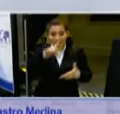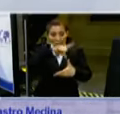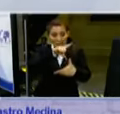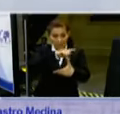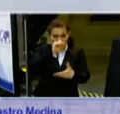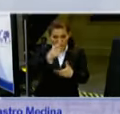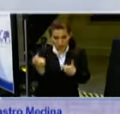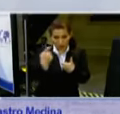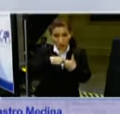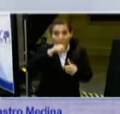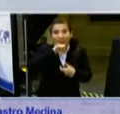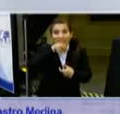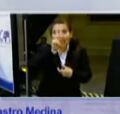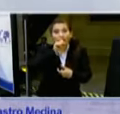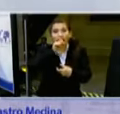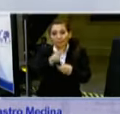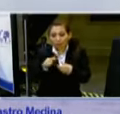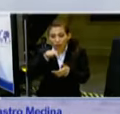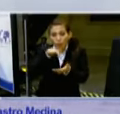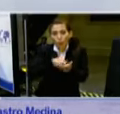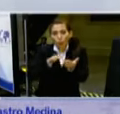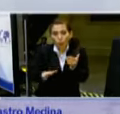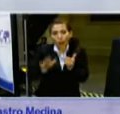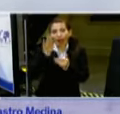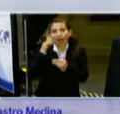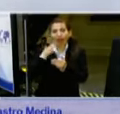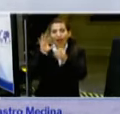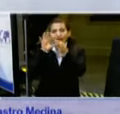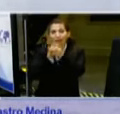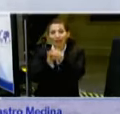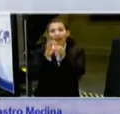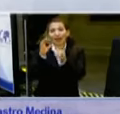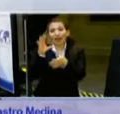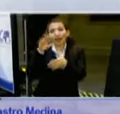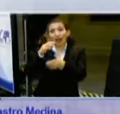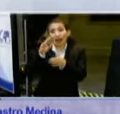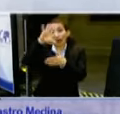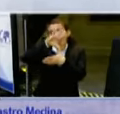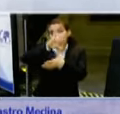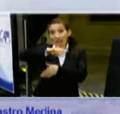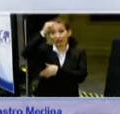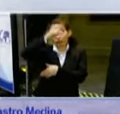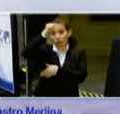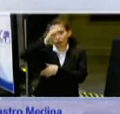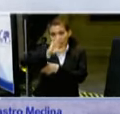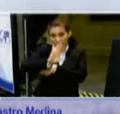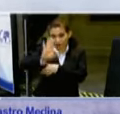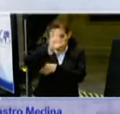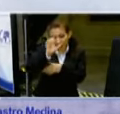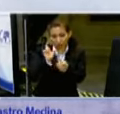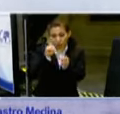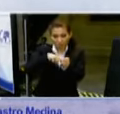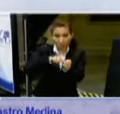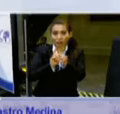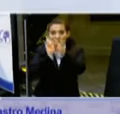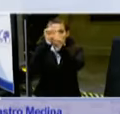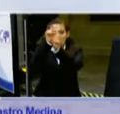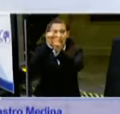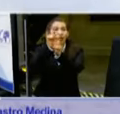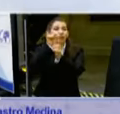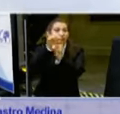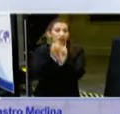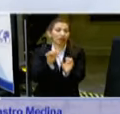latinoamericanos, pero estamos en el espacio económico de América del Norte, y digamos aquí hay una agenda muy importante en la